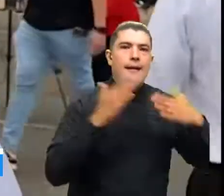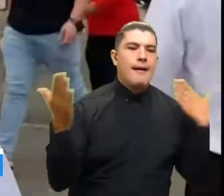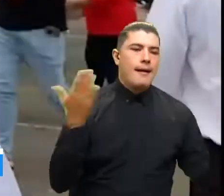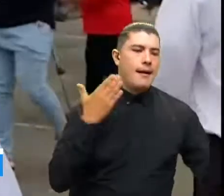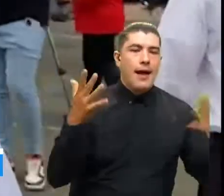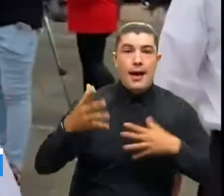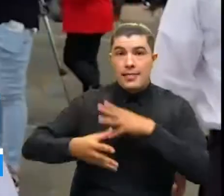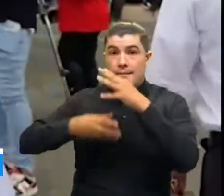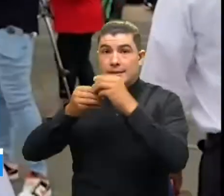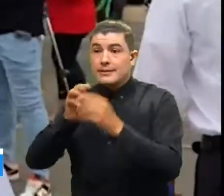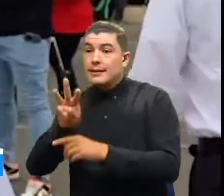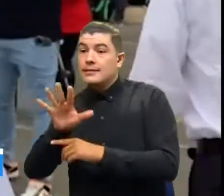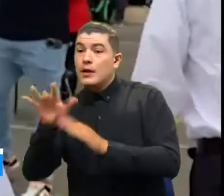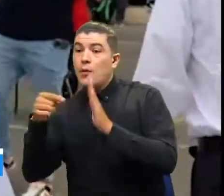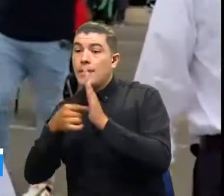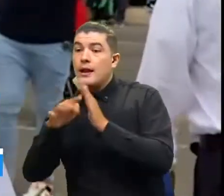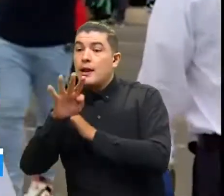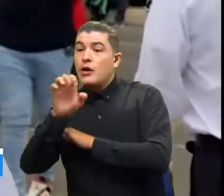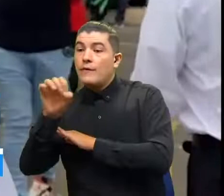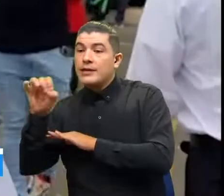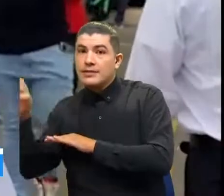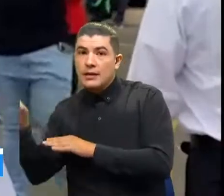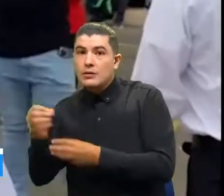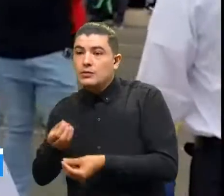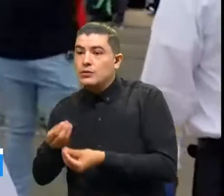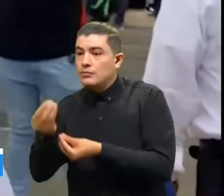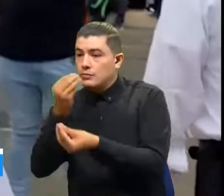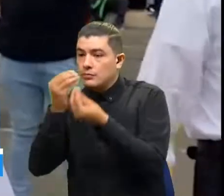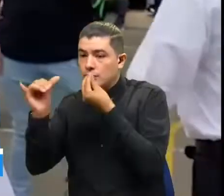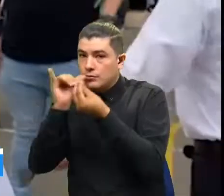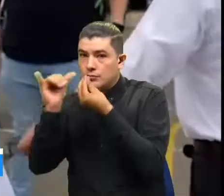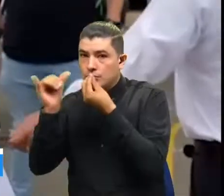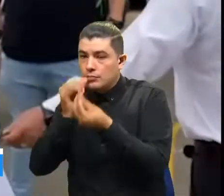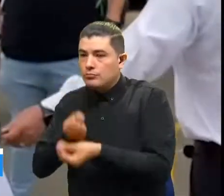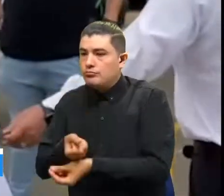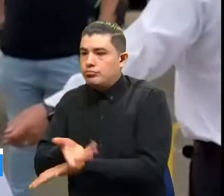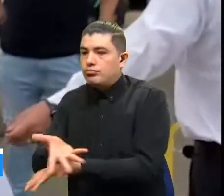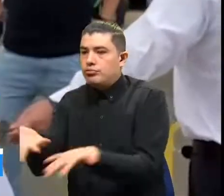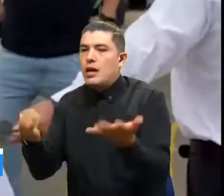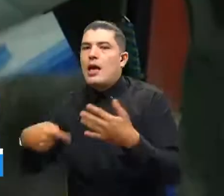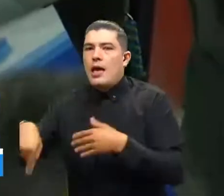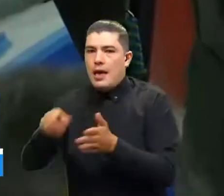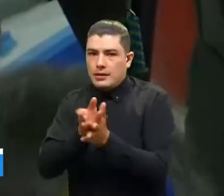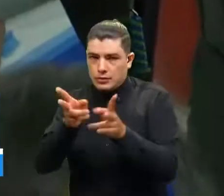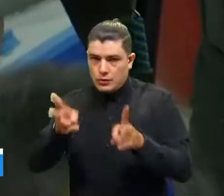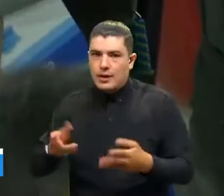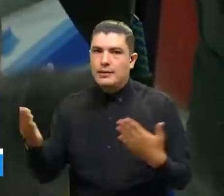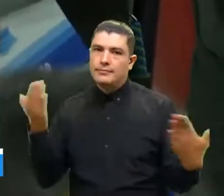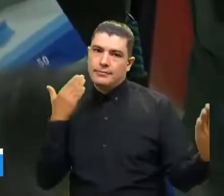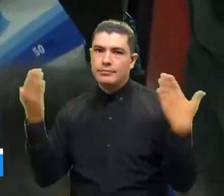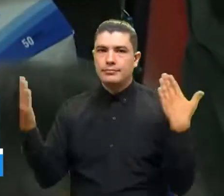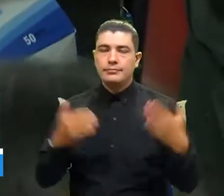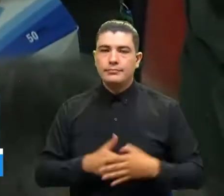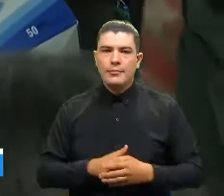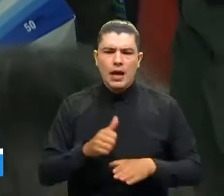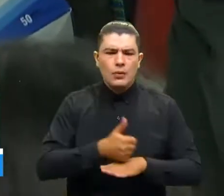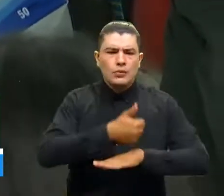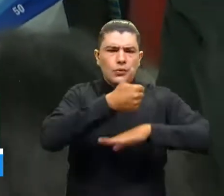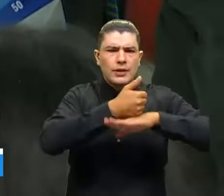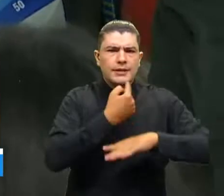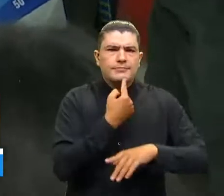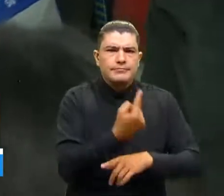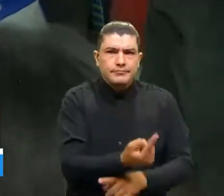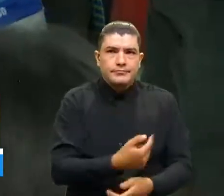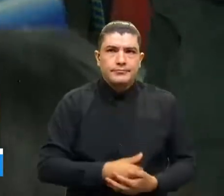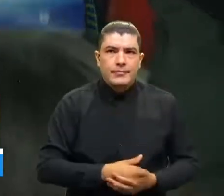mil 900 en complementos del país para igual número de estudiantes las autoridades aseguran que el útil